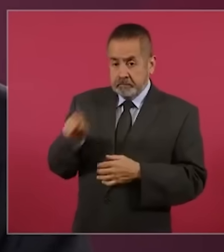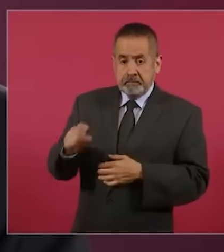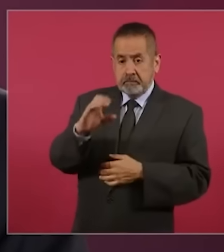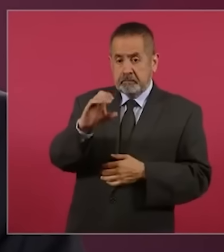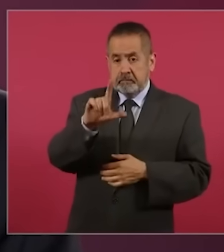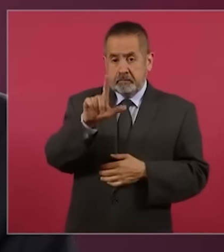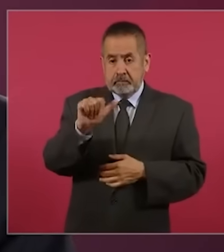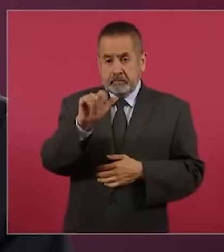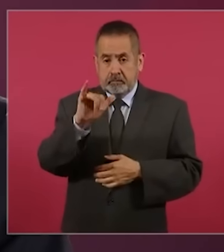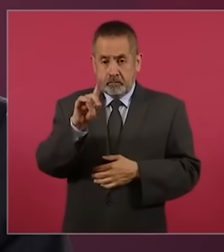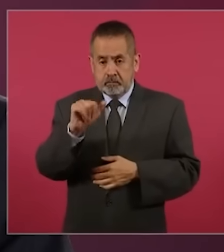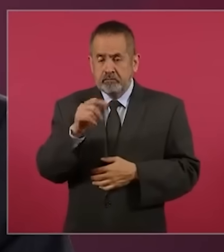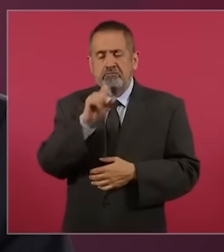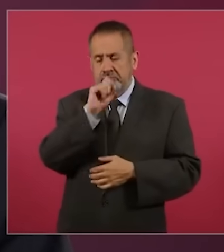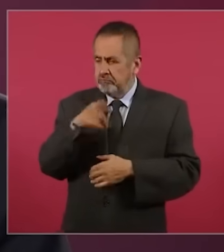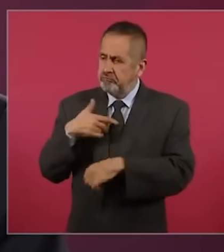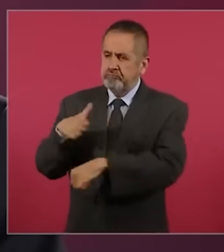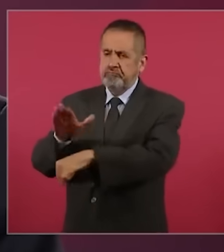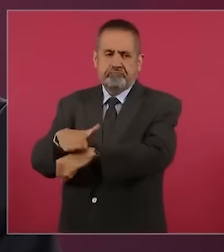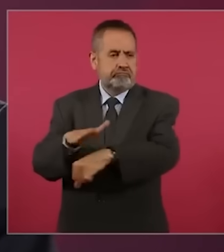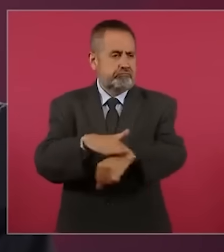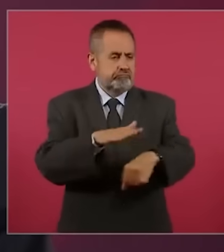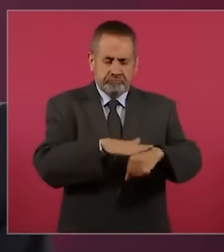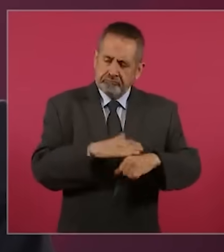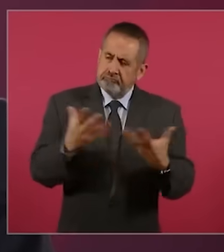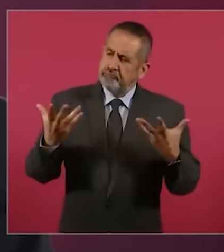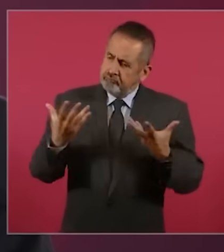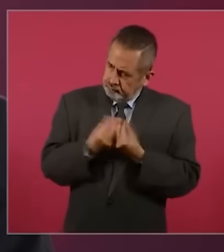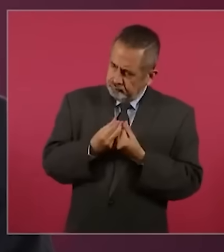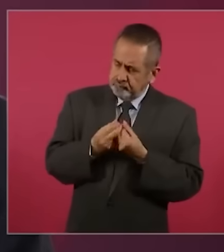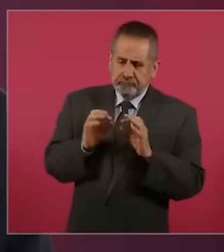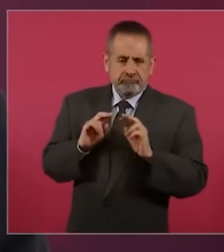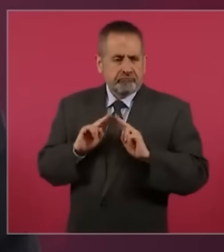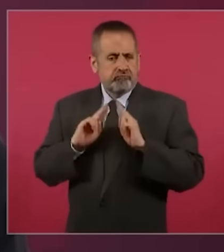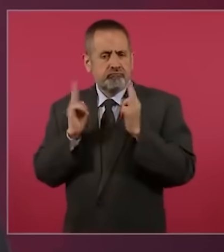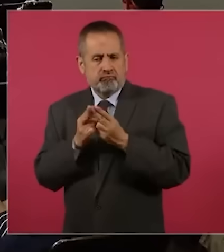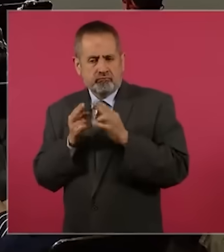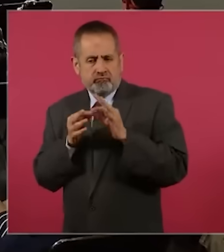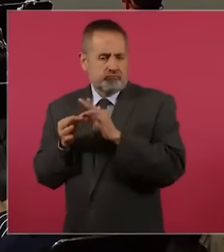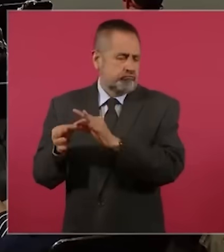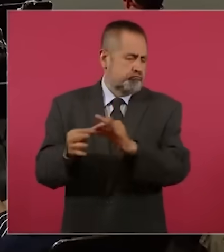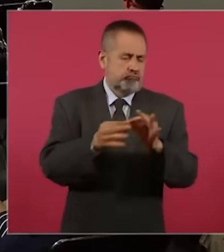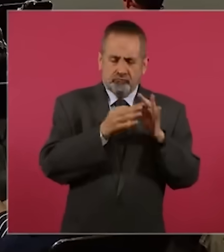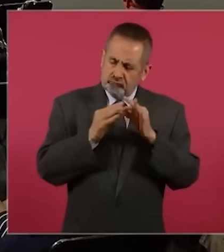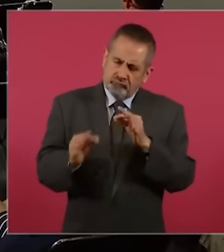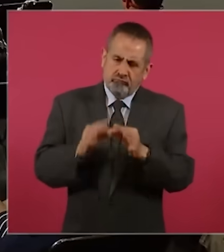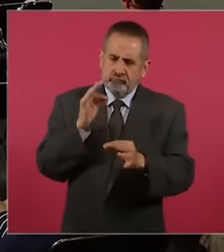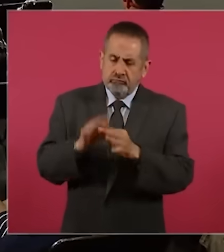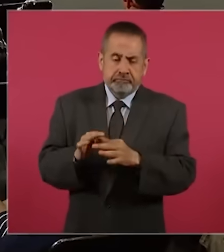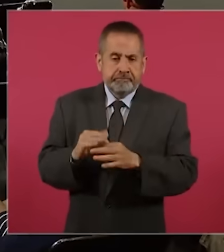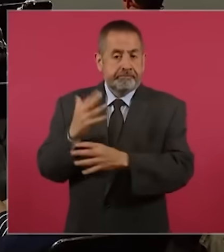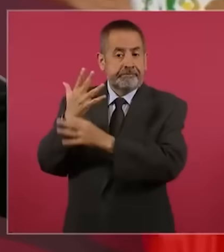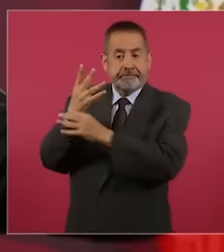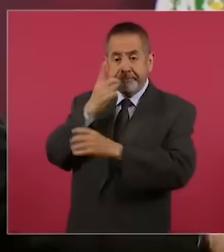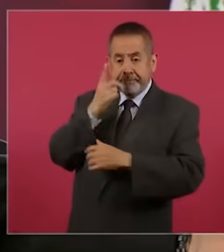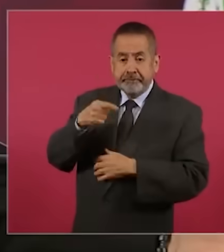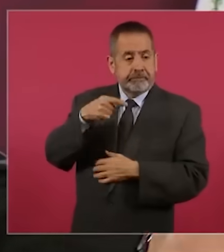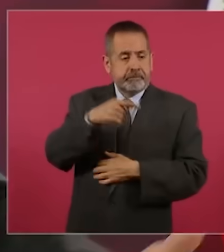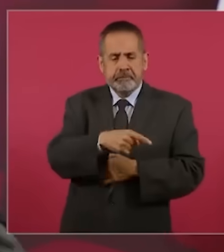hizo también un llamado a la unidad. Palabras más, palabras menos, dijo que las